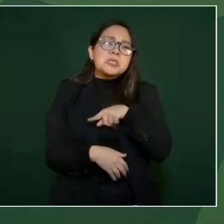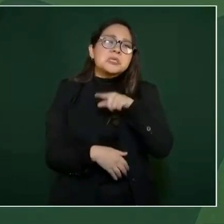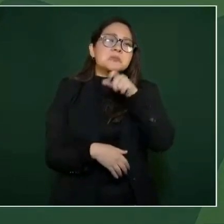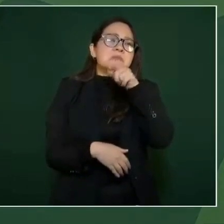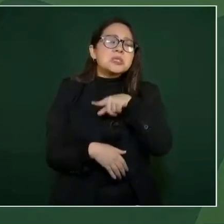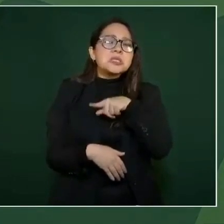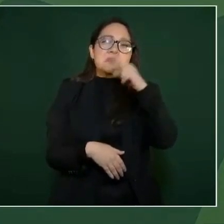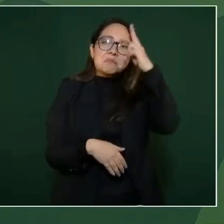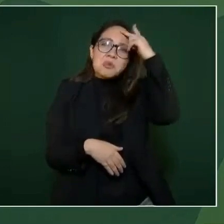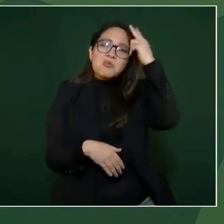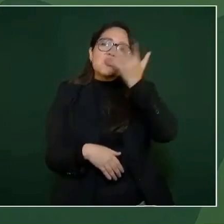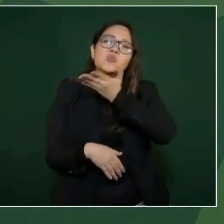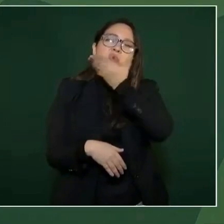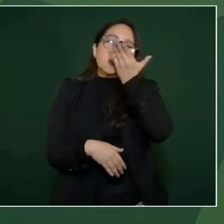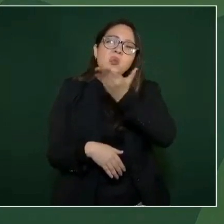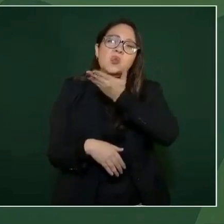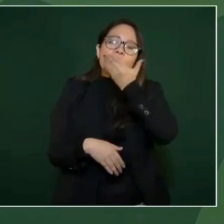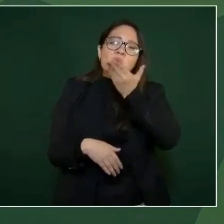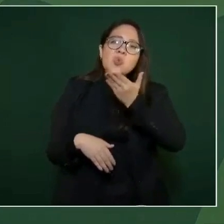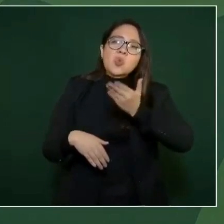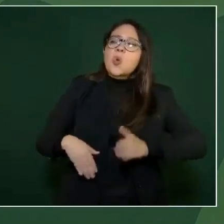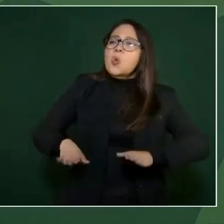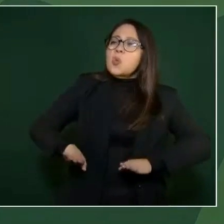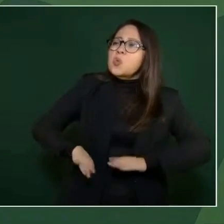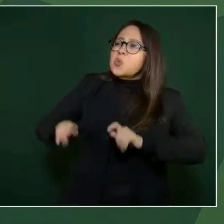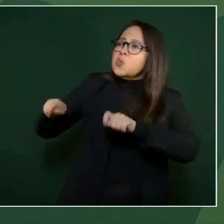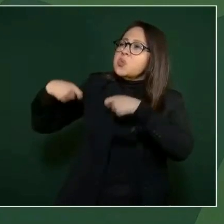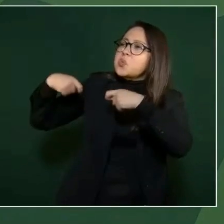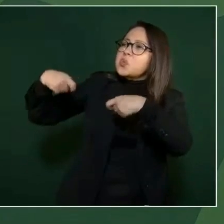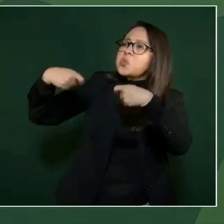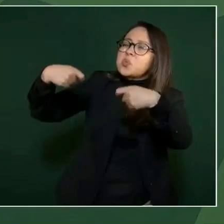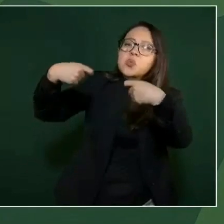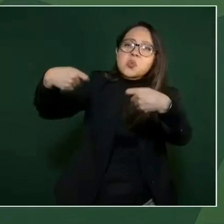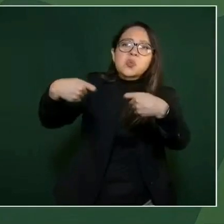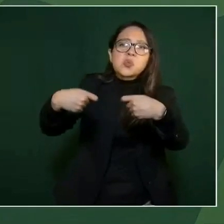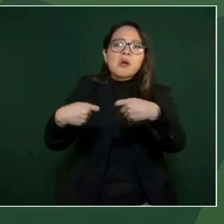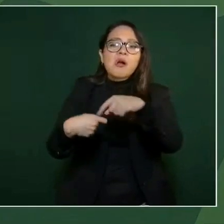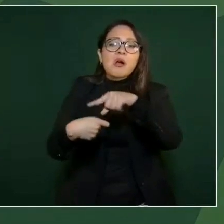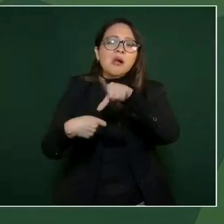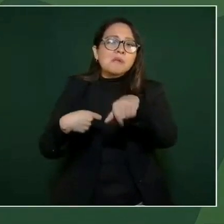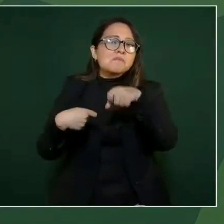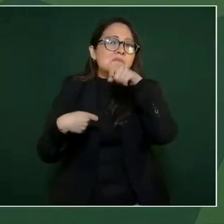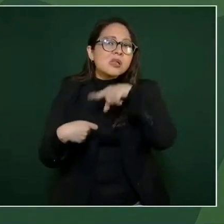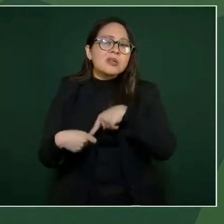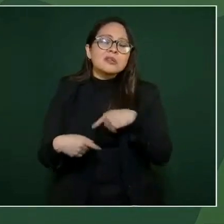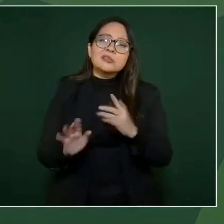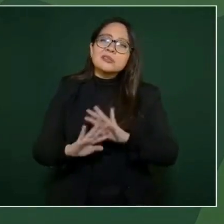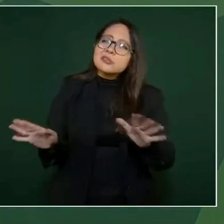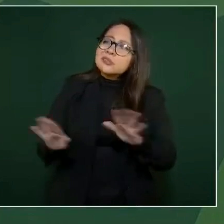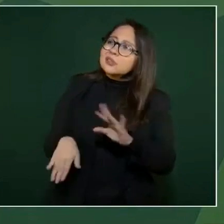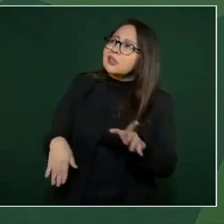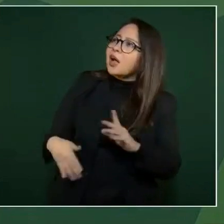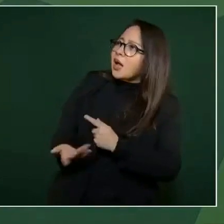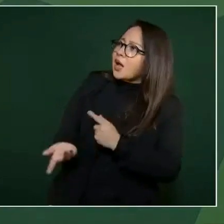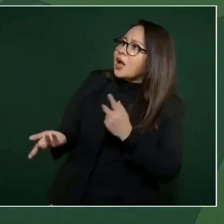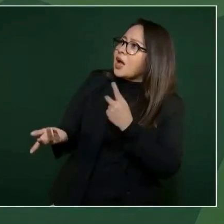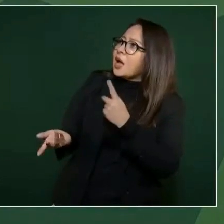prácticas porfiristas después de la revolución. Y don Daniel Cosío Villegas decía, ya no está don Porfirio,